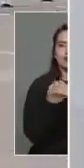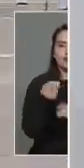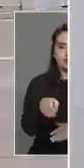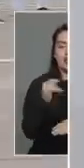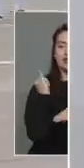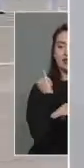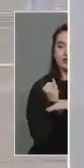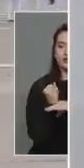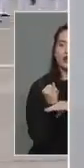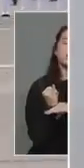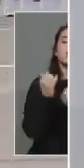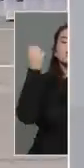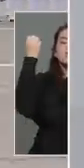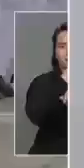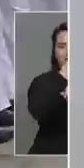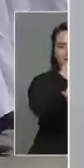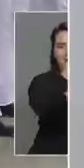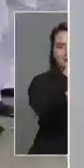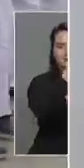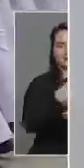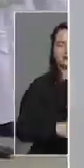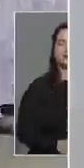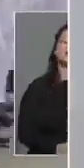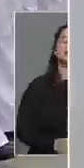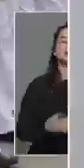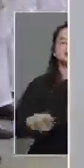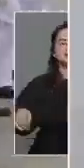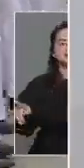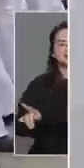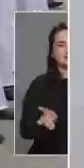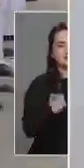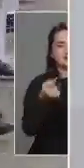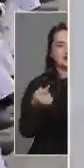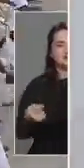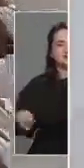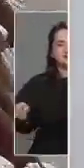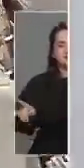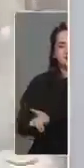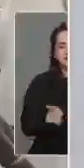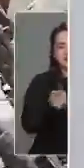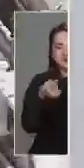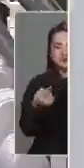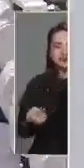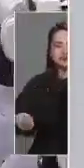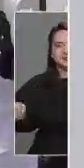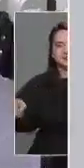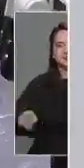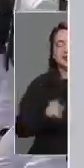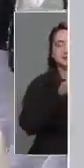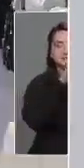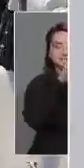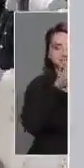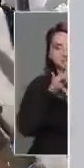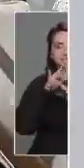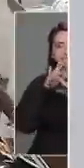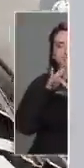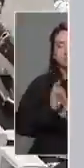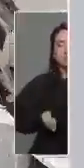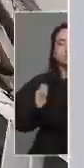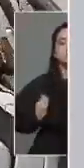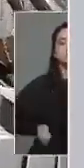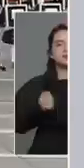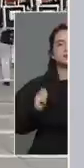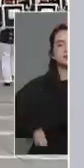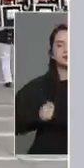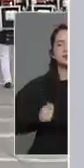como ustedes ya saben, la Cancillería lleva este trabajo, que son reuniones bilaterales. Nosotros creemos que efectivamente lo